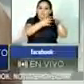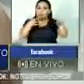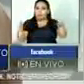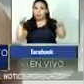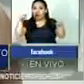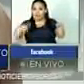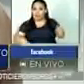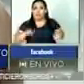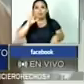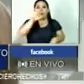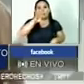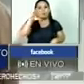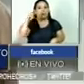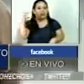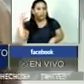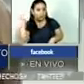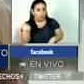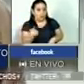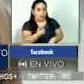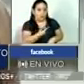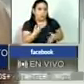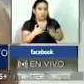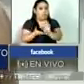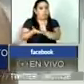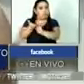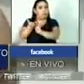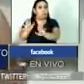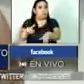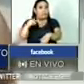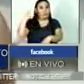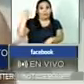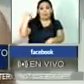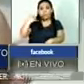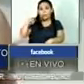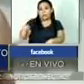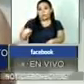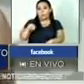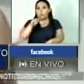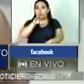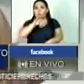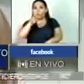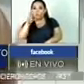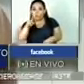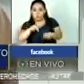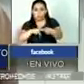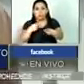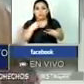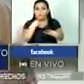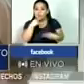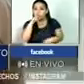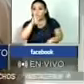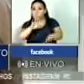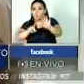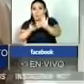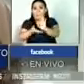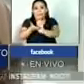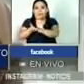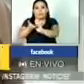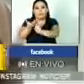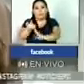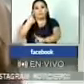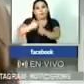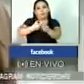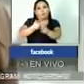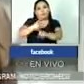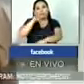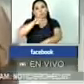casos de COVID-19 y han ido en incremento porque el jueves se confirmaban 42 el viernes se sintió a 46 luego el sábado a